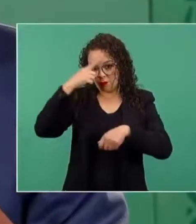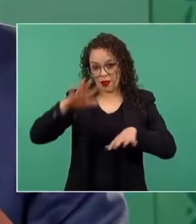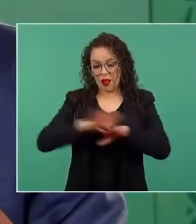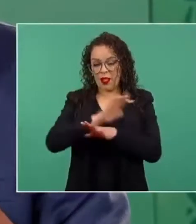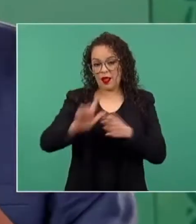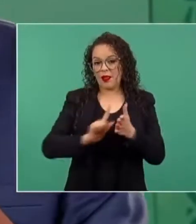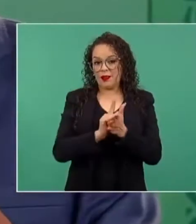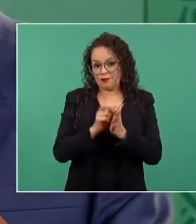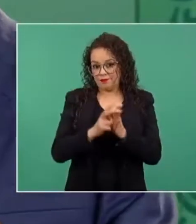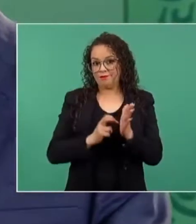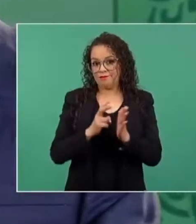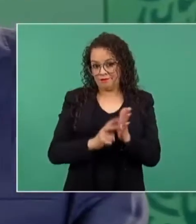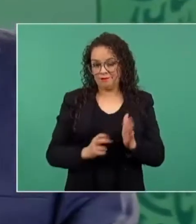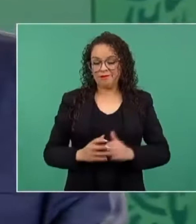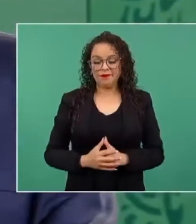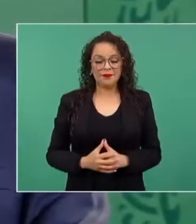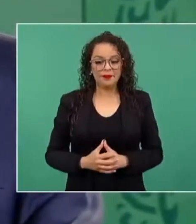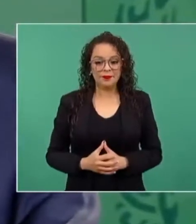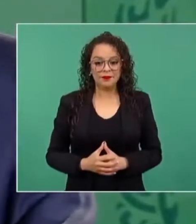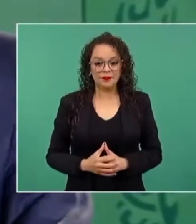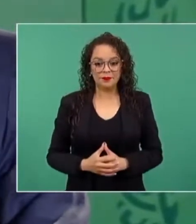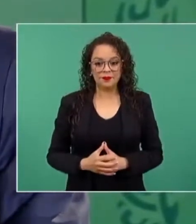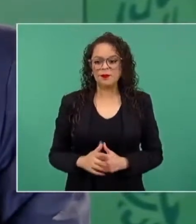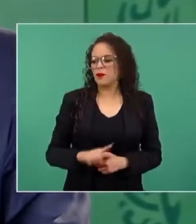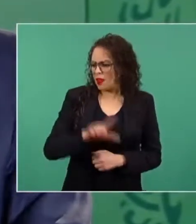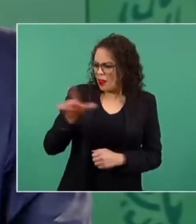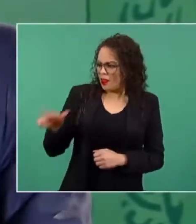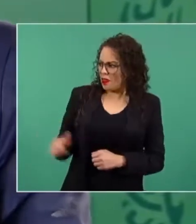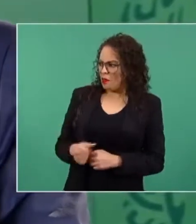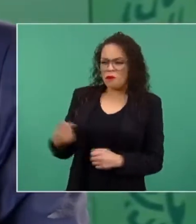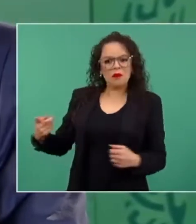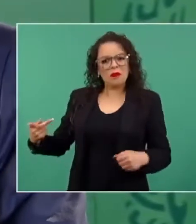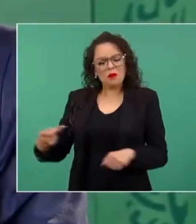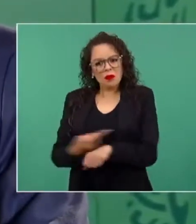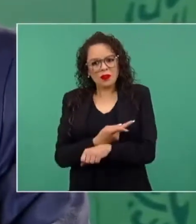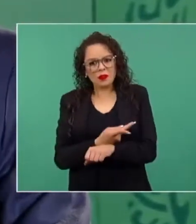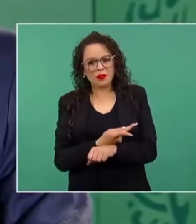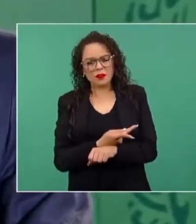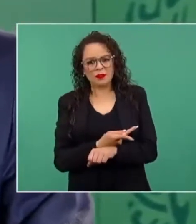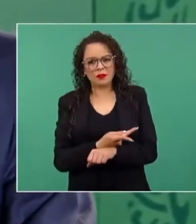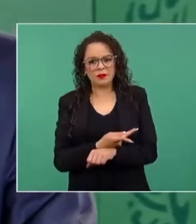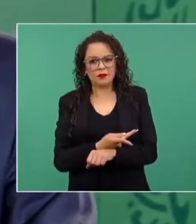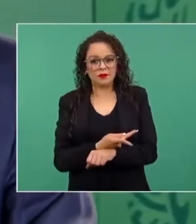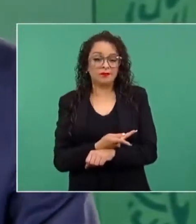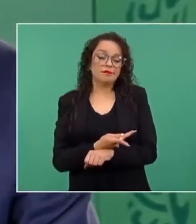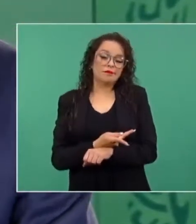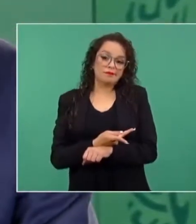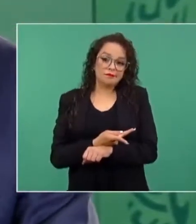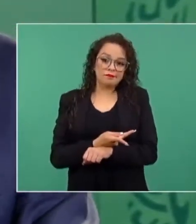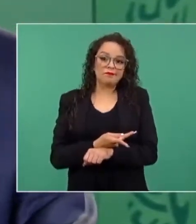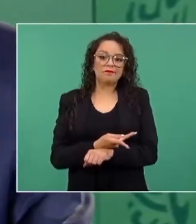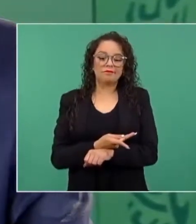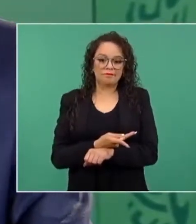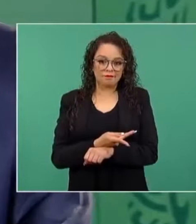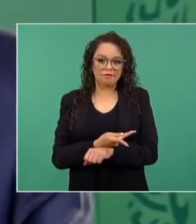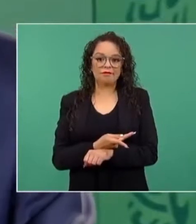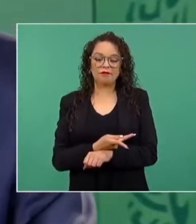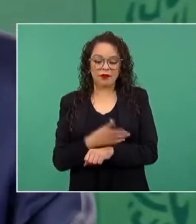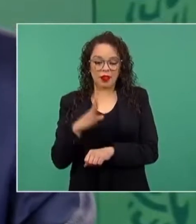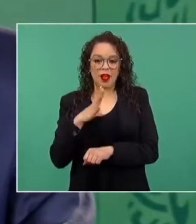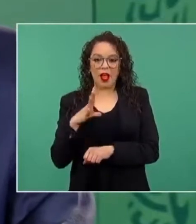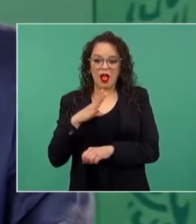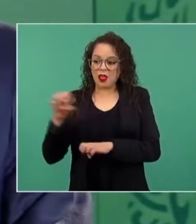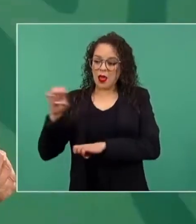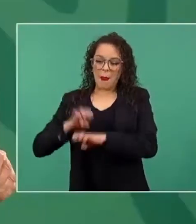¿Qué sucedió? Pues se benefició a empresas,